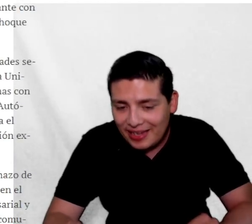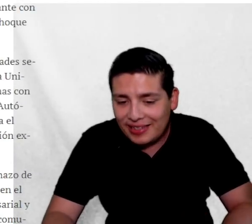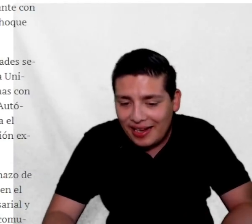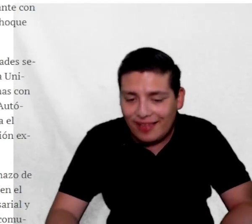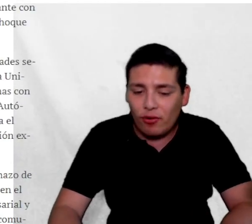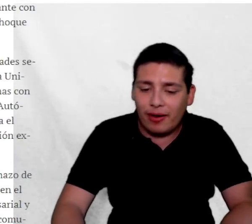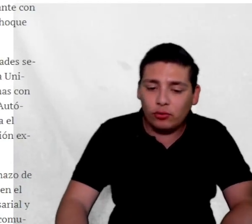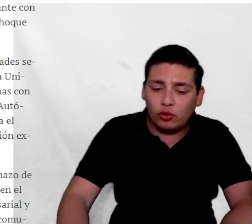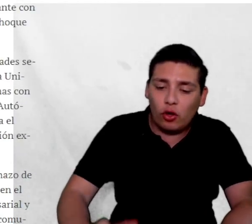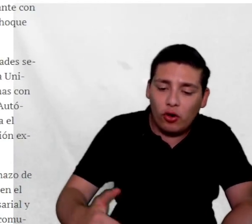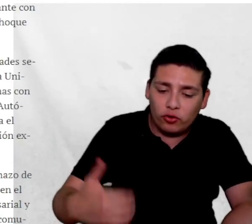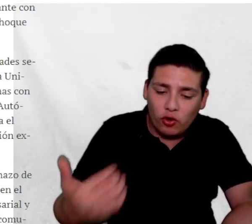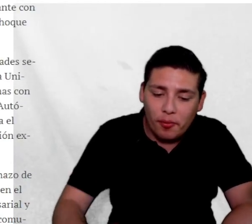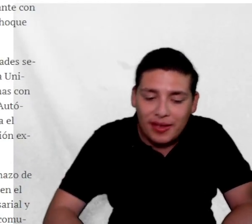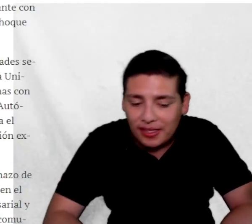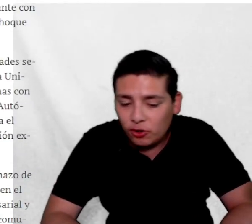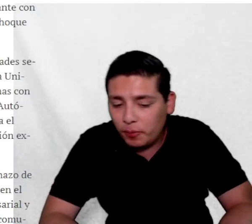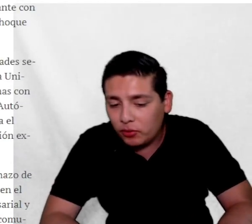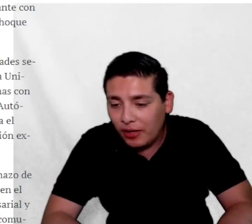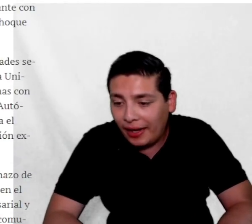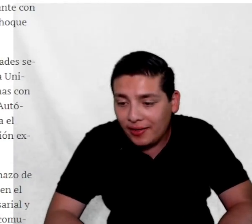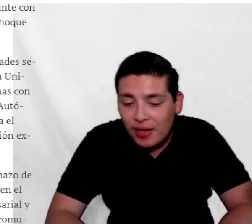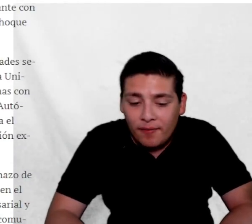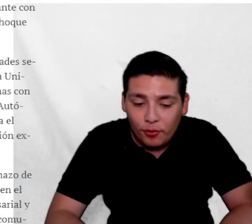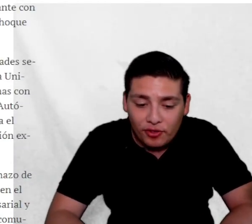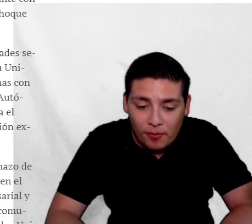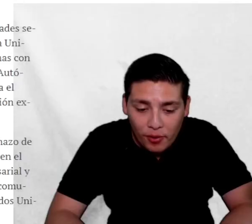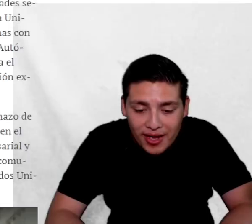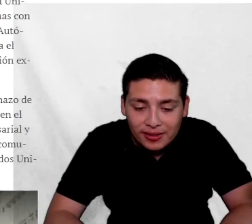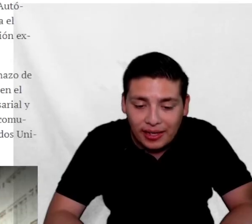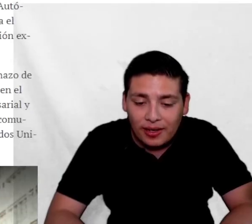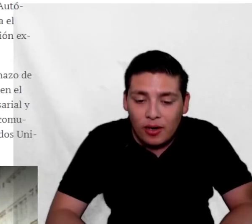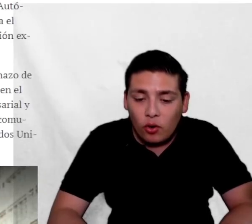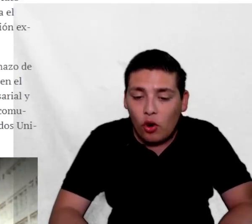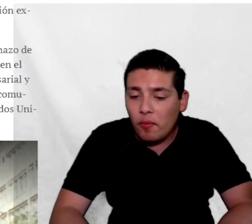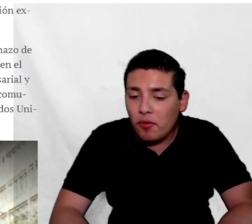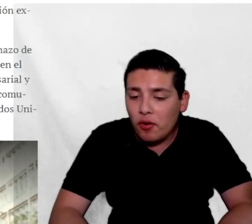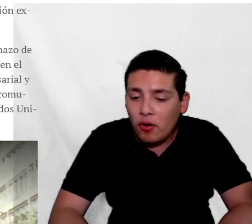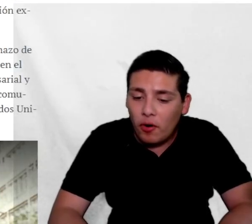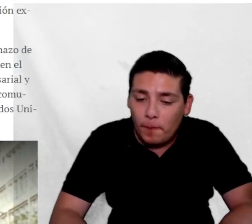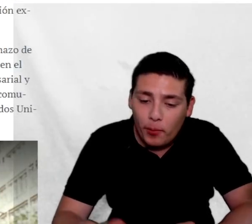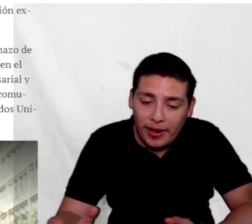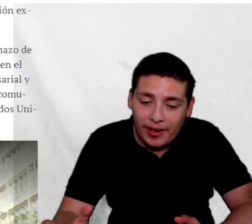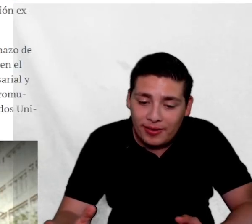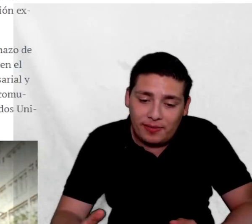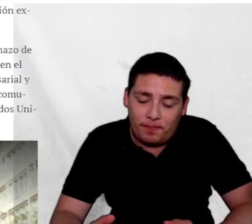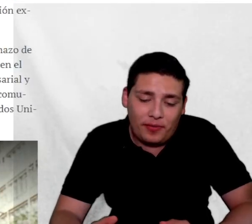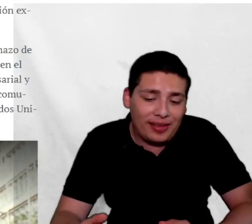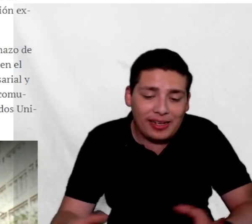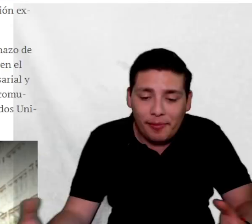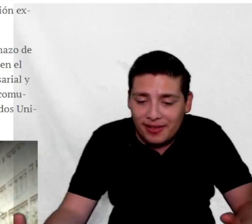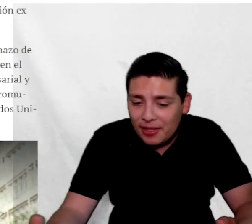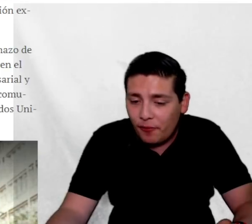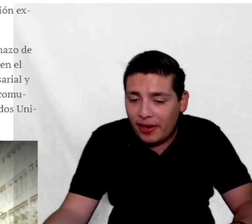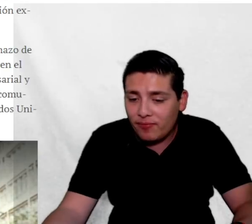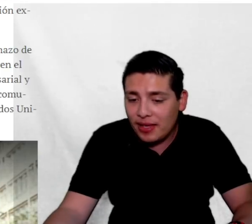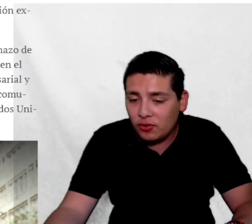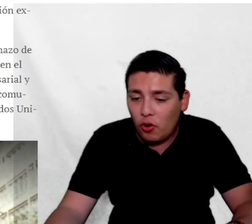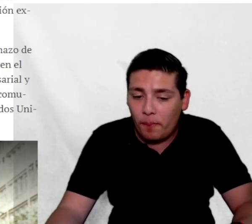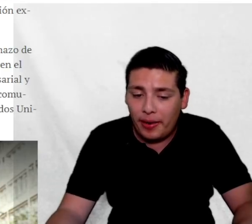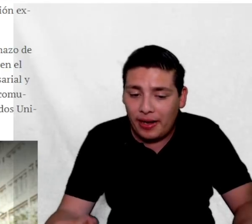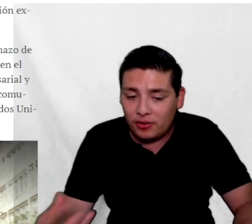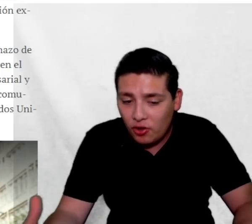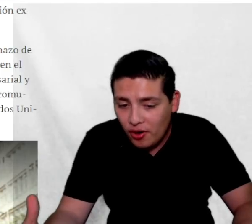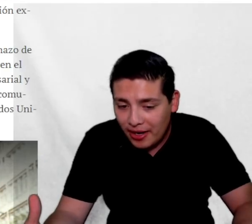que siguen saliendo a la luz, todos los nombres de estos personajes, nos demuestran cómo, pues, a través de